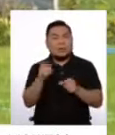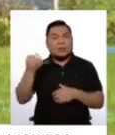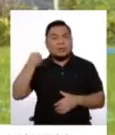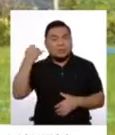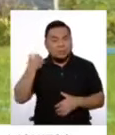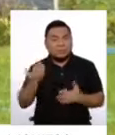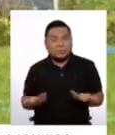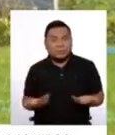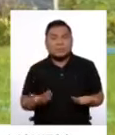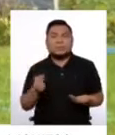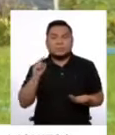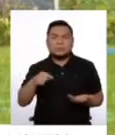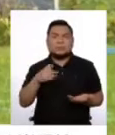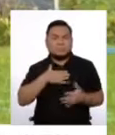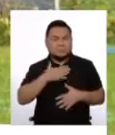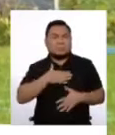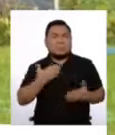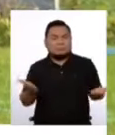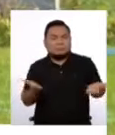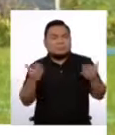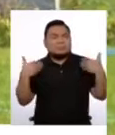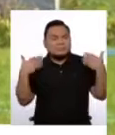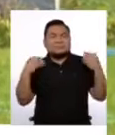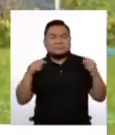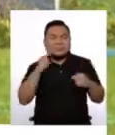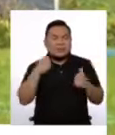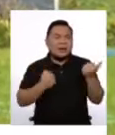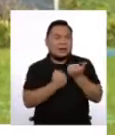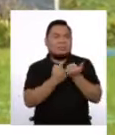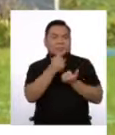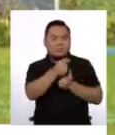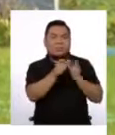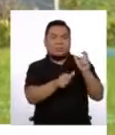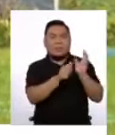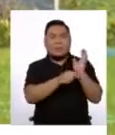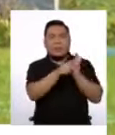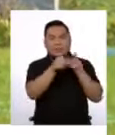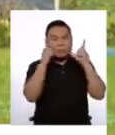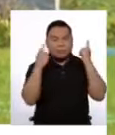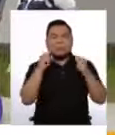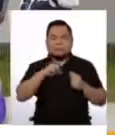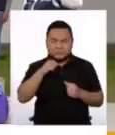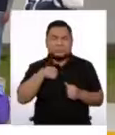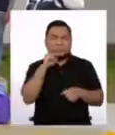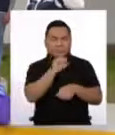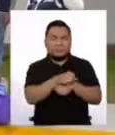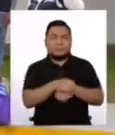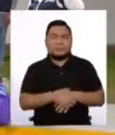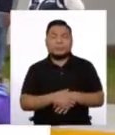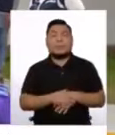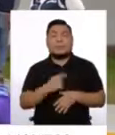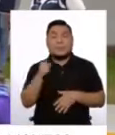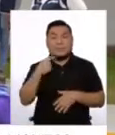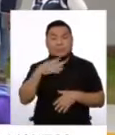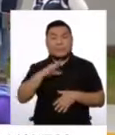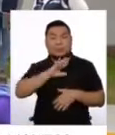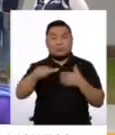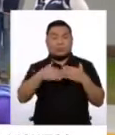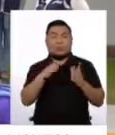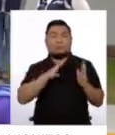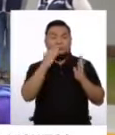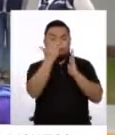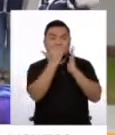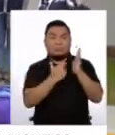y tenemos todo el entusiasmo de ayudar a nuestros hermanos loretanos y que vamos a salir de esta. Como parte del protocolo,